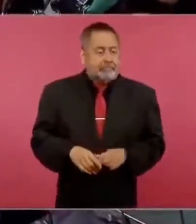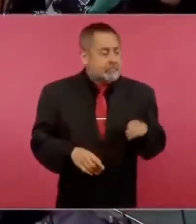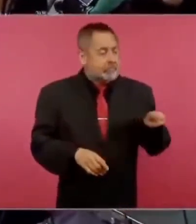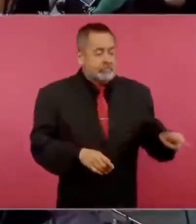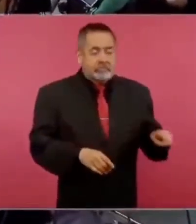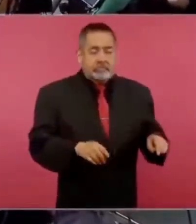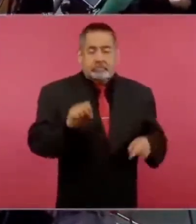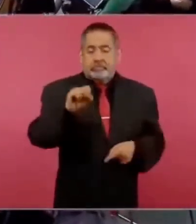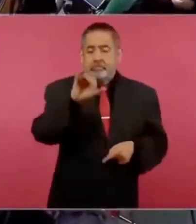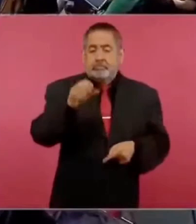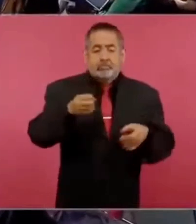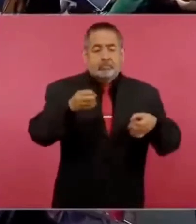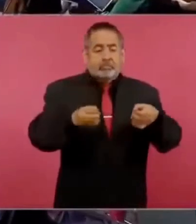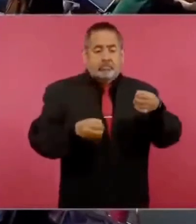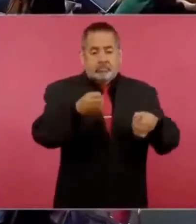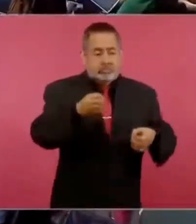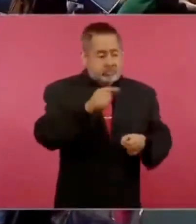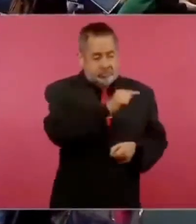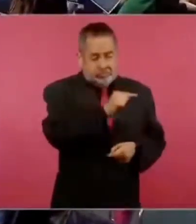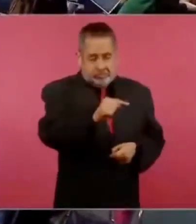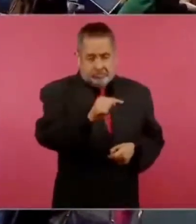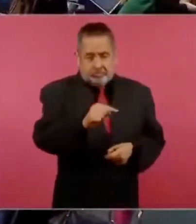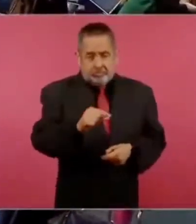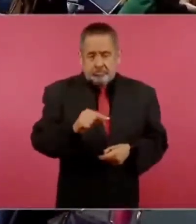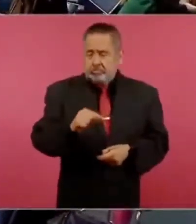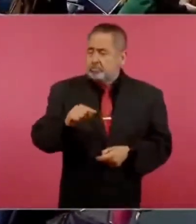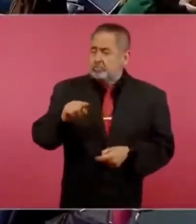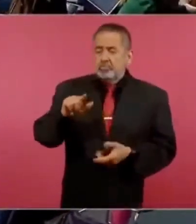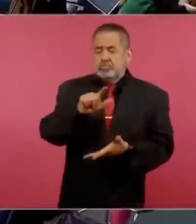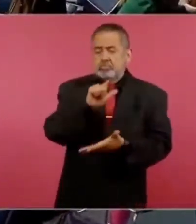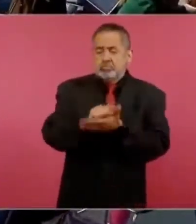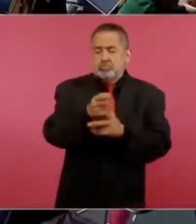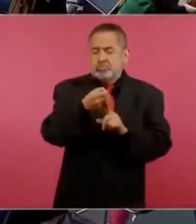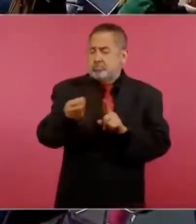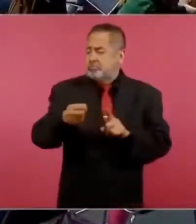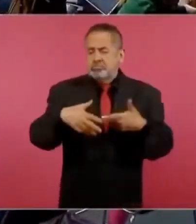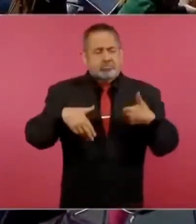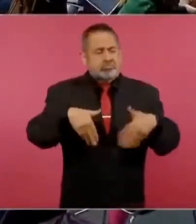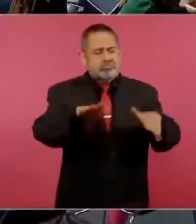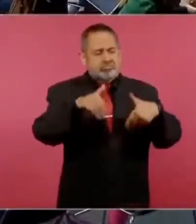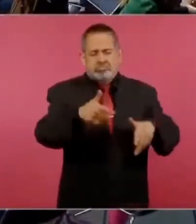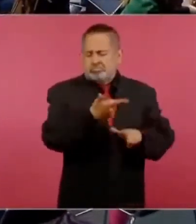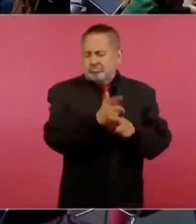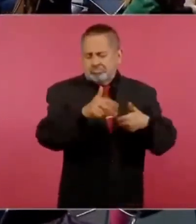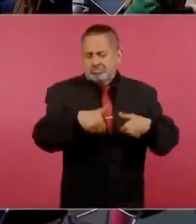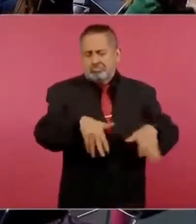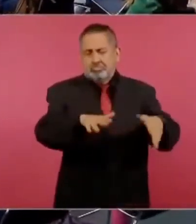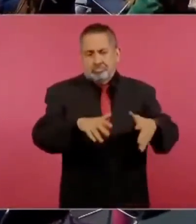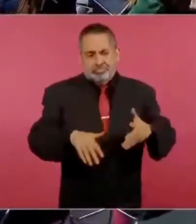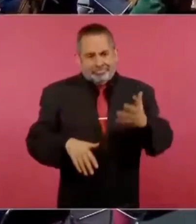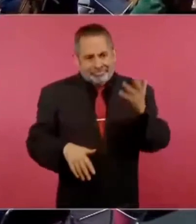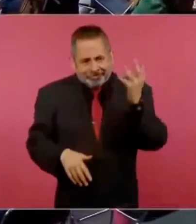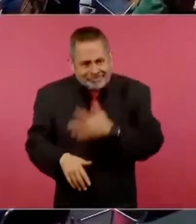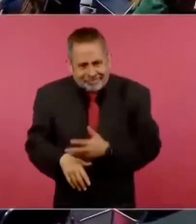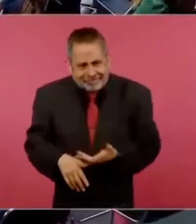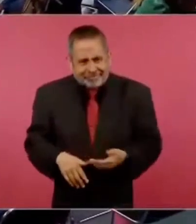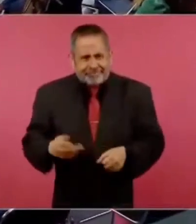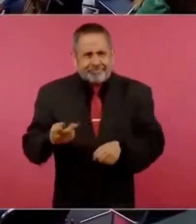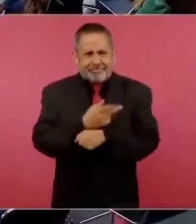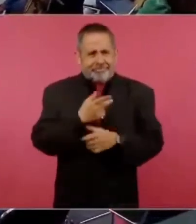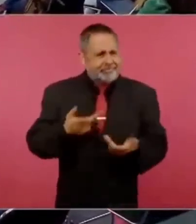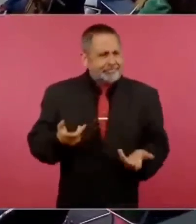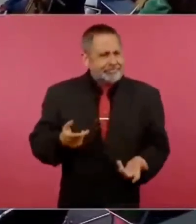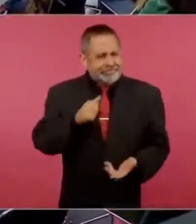libertad de jueces han llegado al extremo, eso no pasaba. Esto es para los